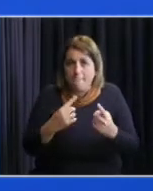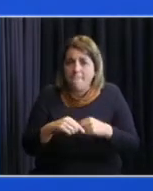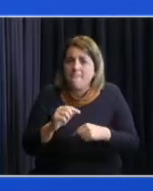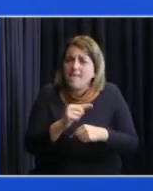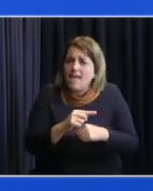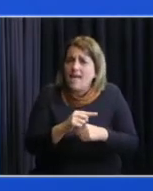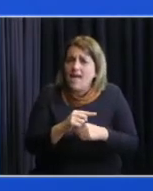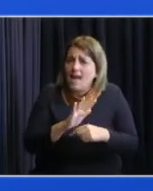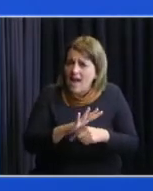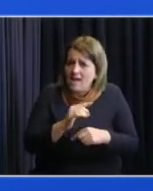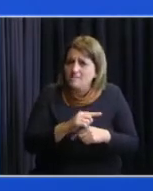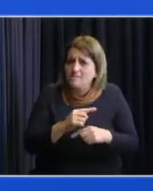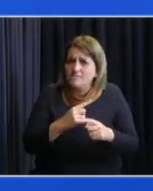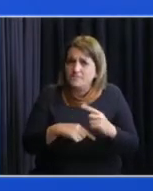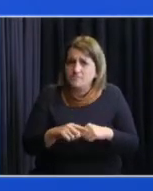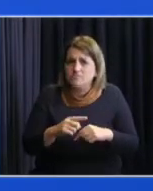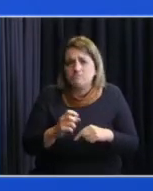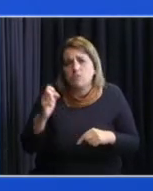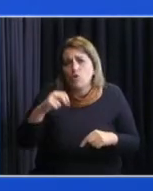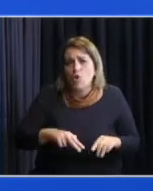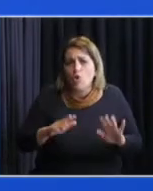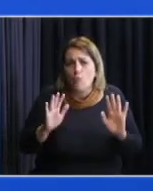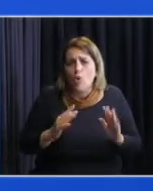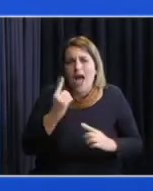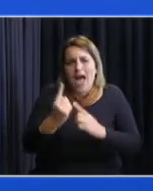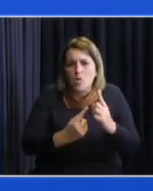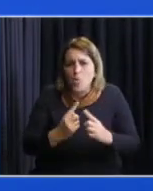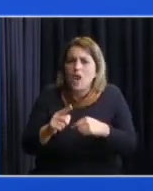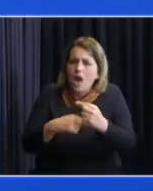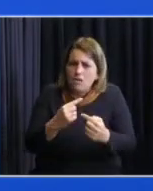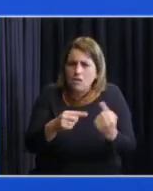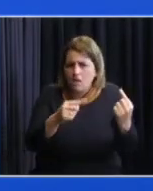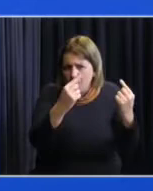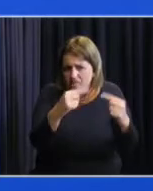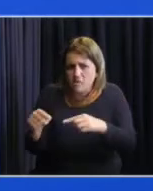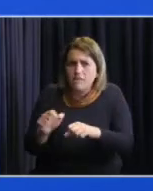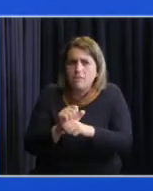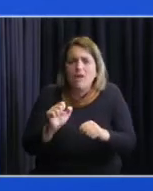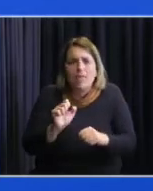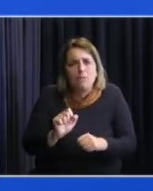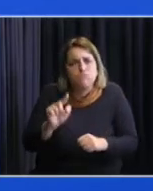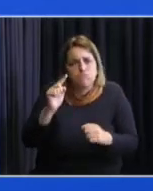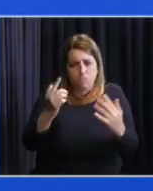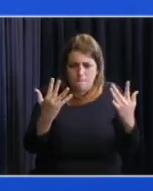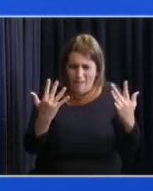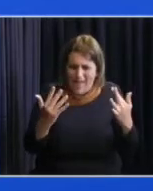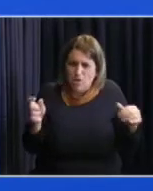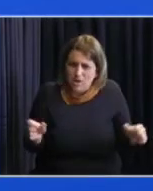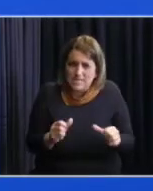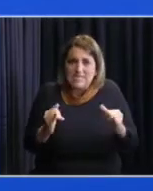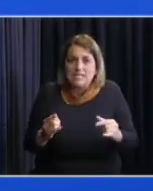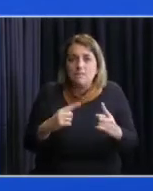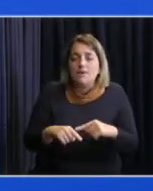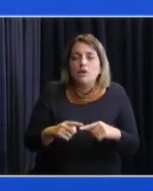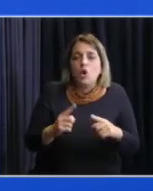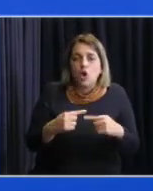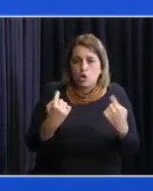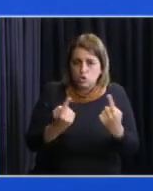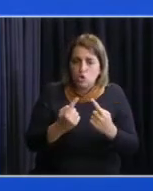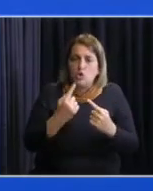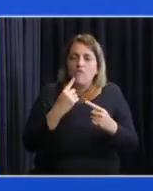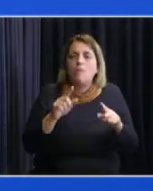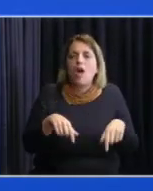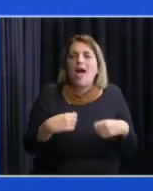son las comunes, hay algunas otras, pueden ser caseras, pero en este caso nosotros vamos a